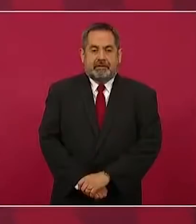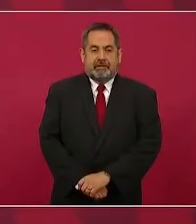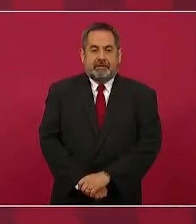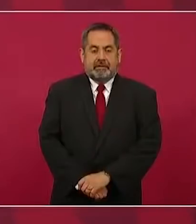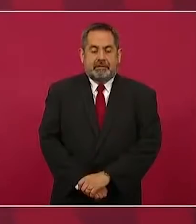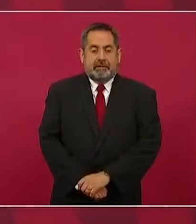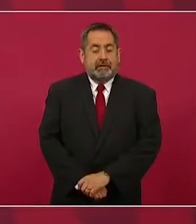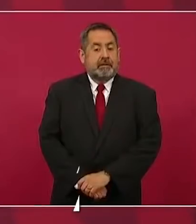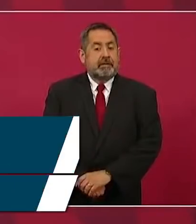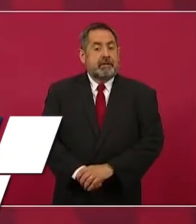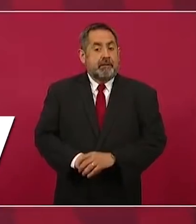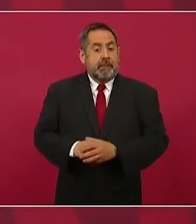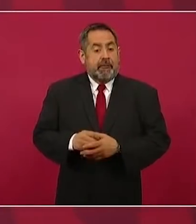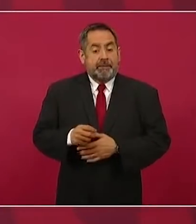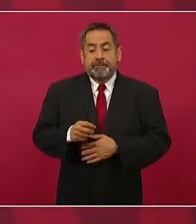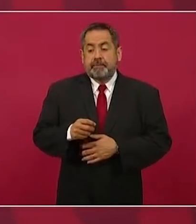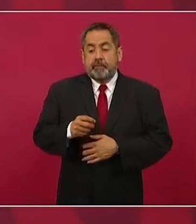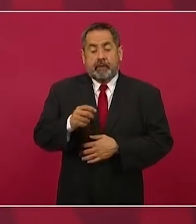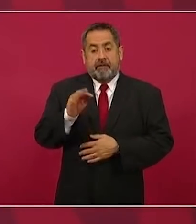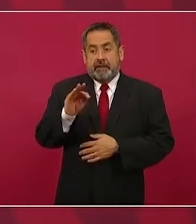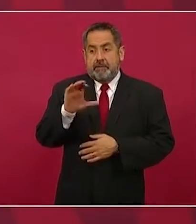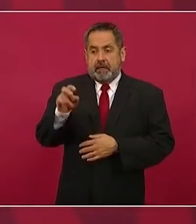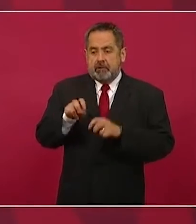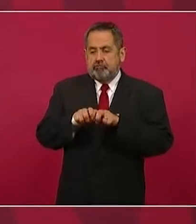y la señora caminas